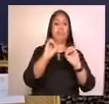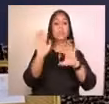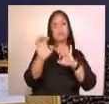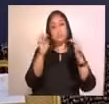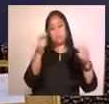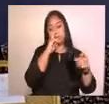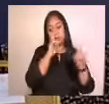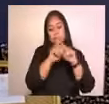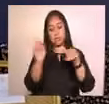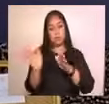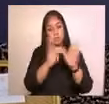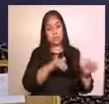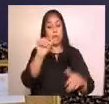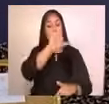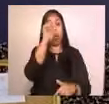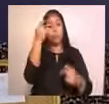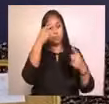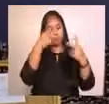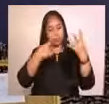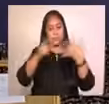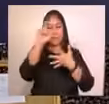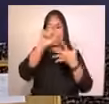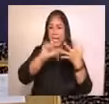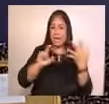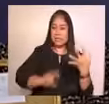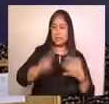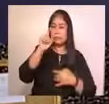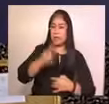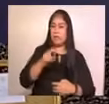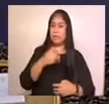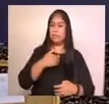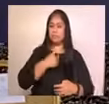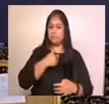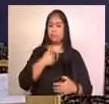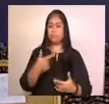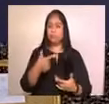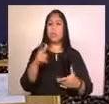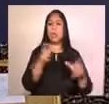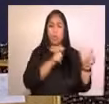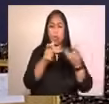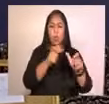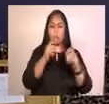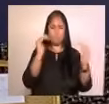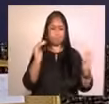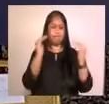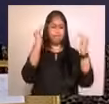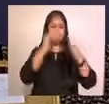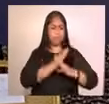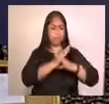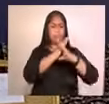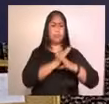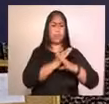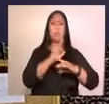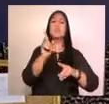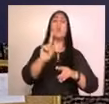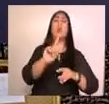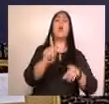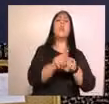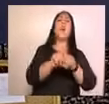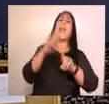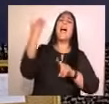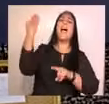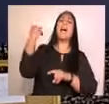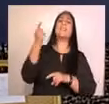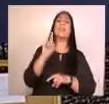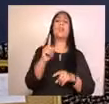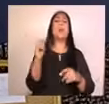otras, las características que debe tener un control de máxima seguridad, no como el anterior que se había convertido en el centro